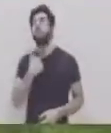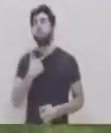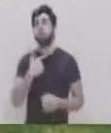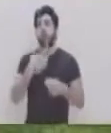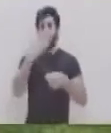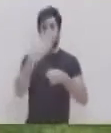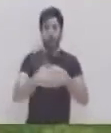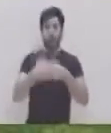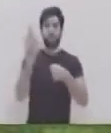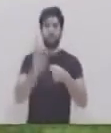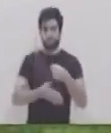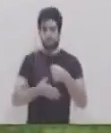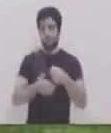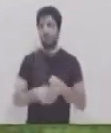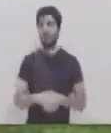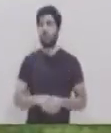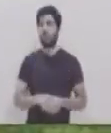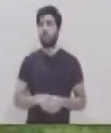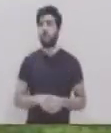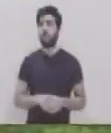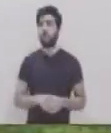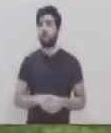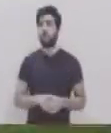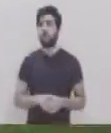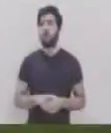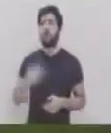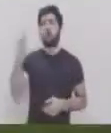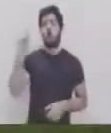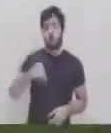me gusta la piña,